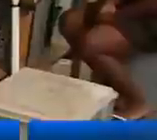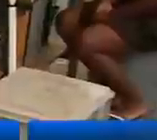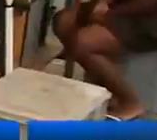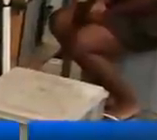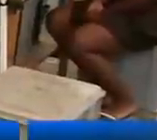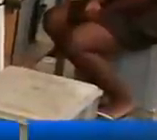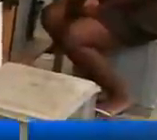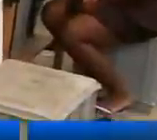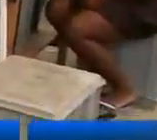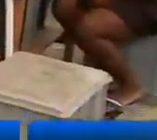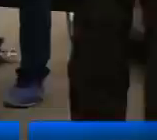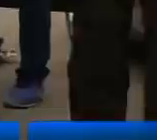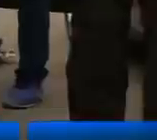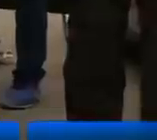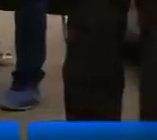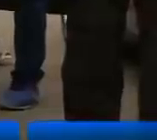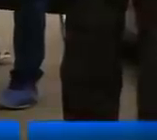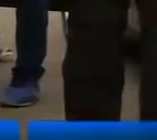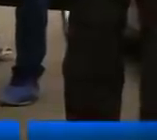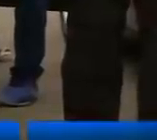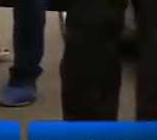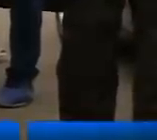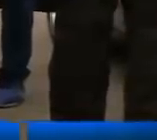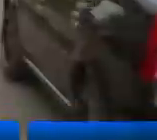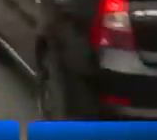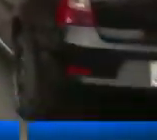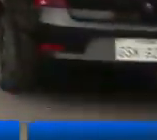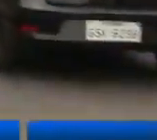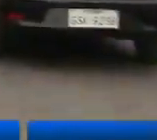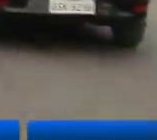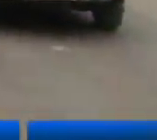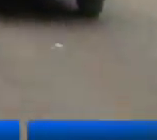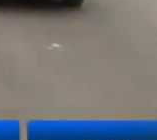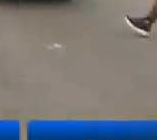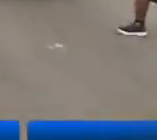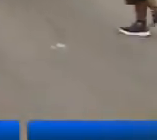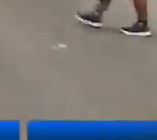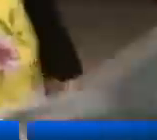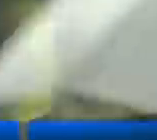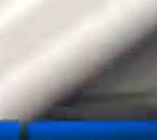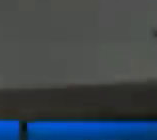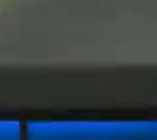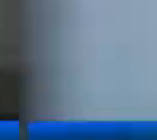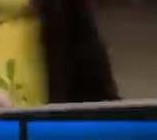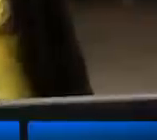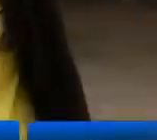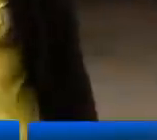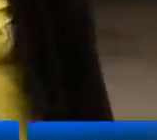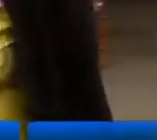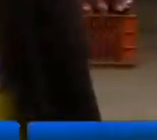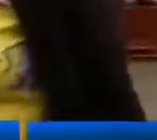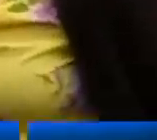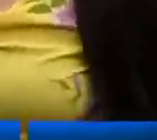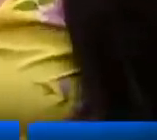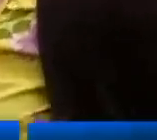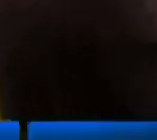debido a la gran cantidad de contagios. No ve mal que el guayaquileño se esmere en salir a trabajar, pero no entiende por qué le cuesta tanto acatar las medidas de